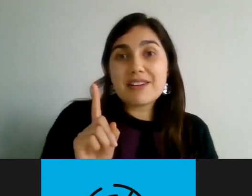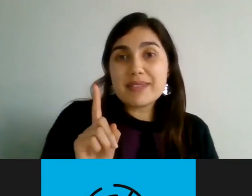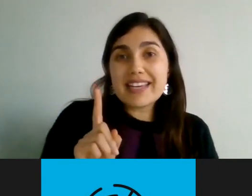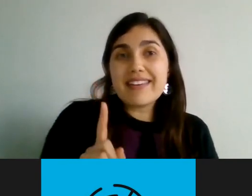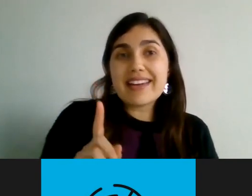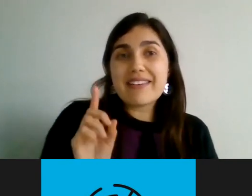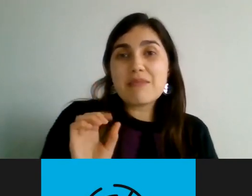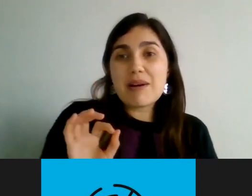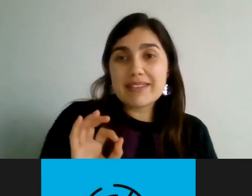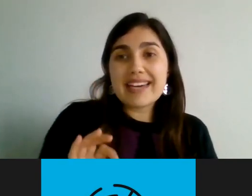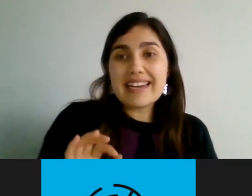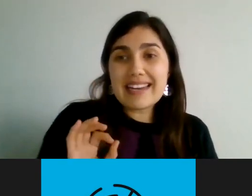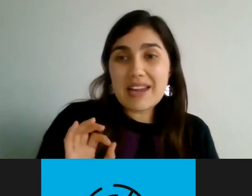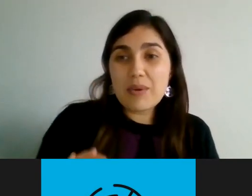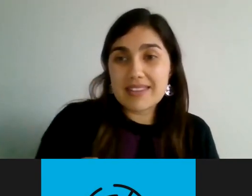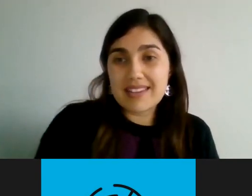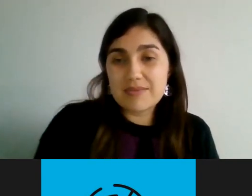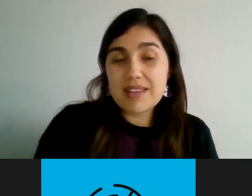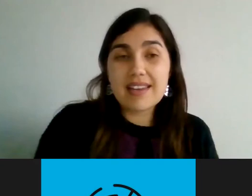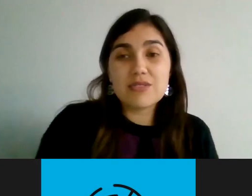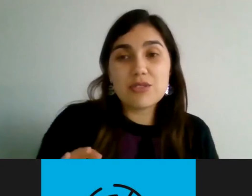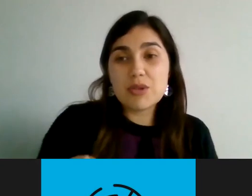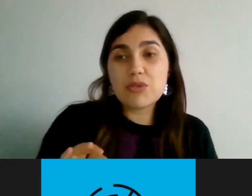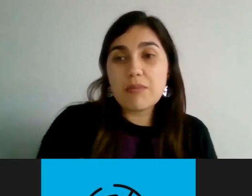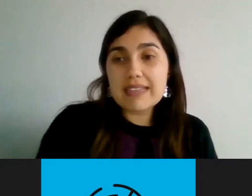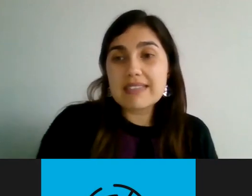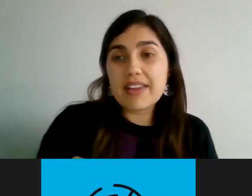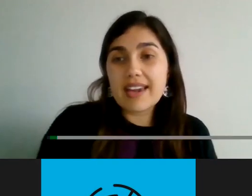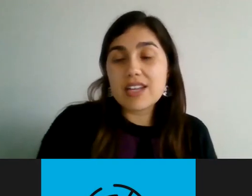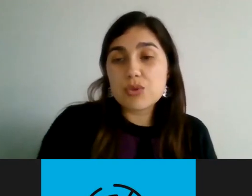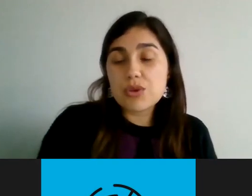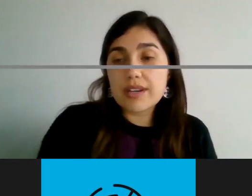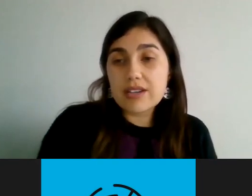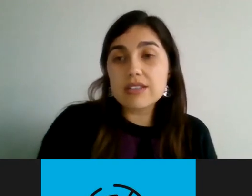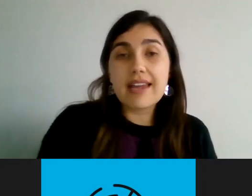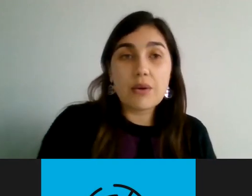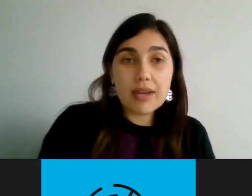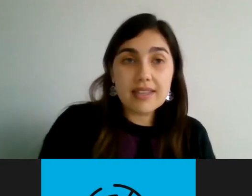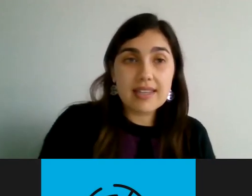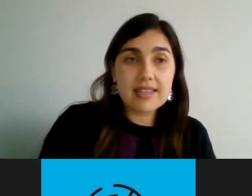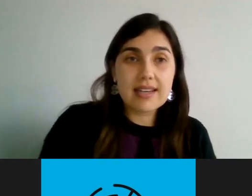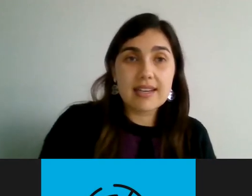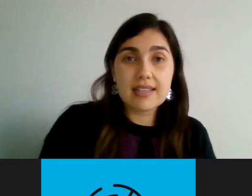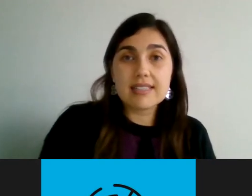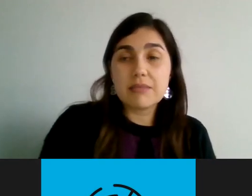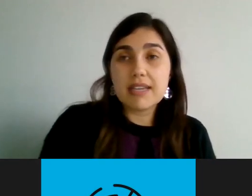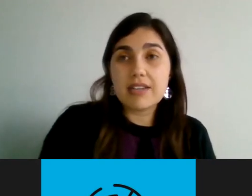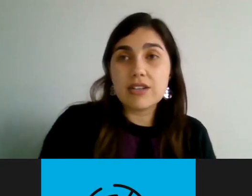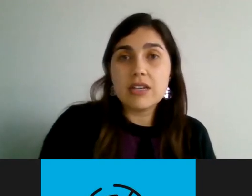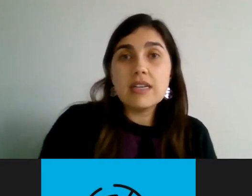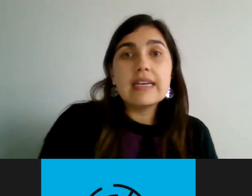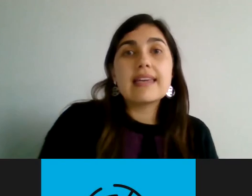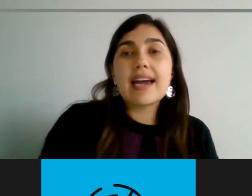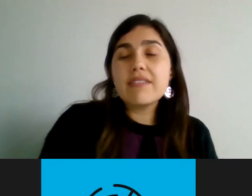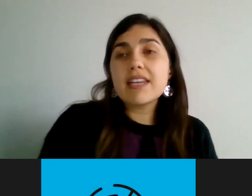También les comentaba que le íbamos a mandar la encuesta. En unos minutos más va a llegar a sus correos la encuesta de este